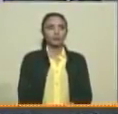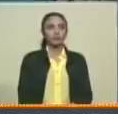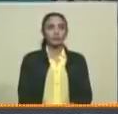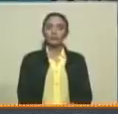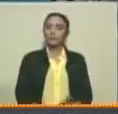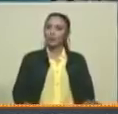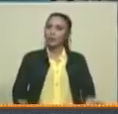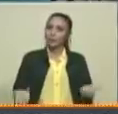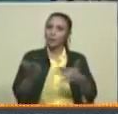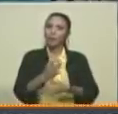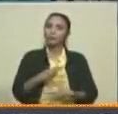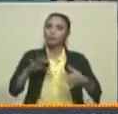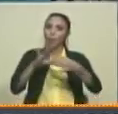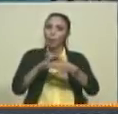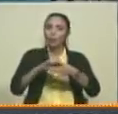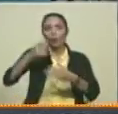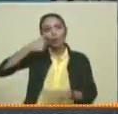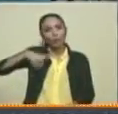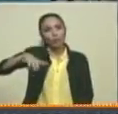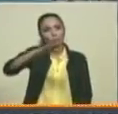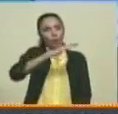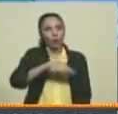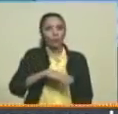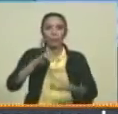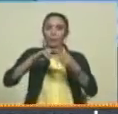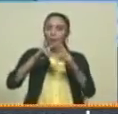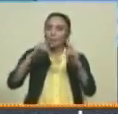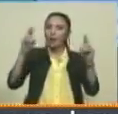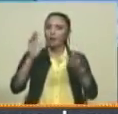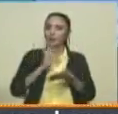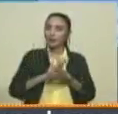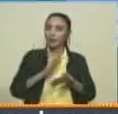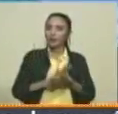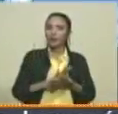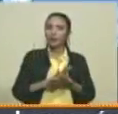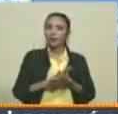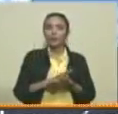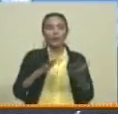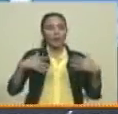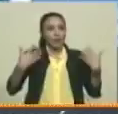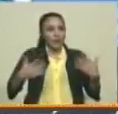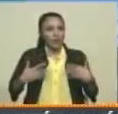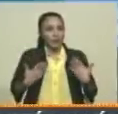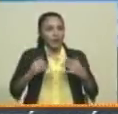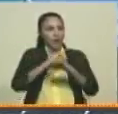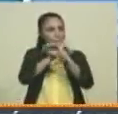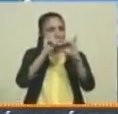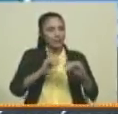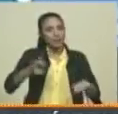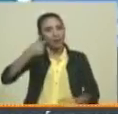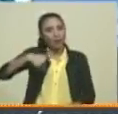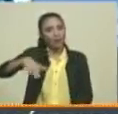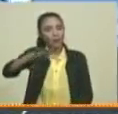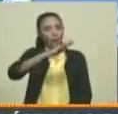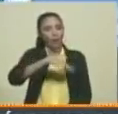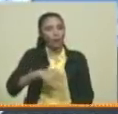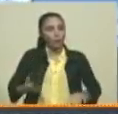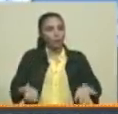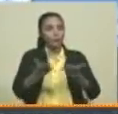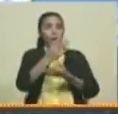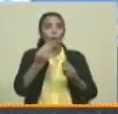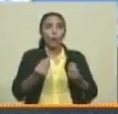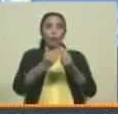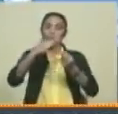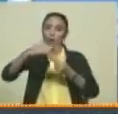Así que la garantía de la estabilidad, de la paz, la tranquilidad, la felicidad nacional, la prosperidad, es que la